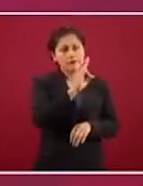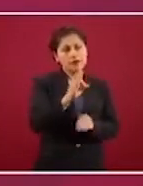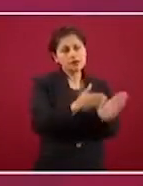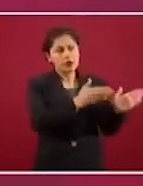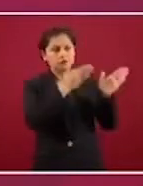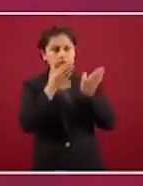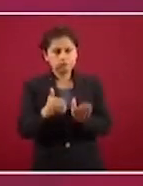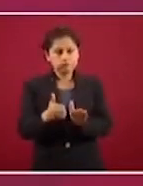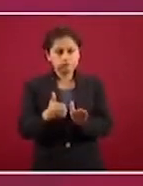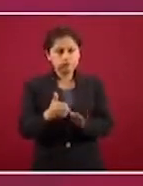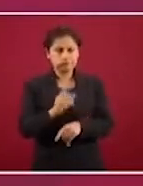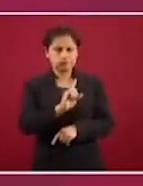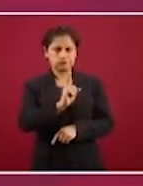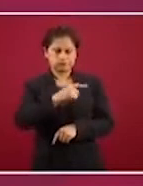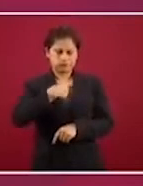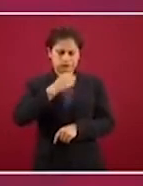Nosotros tenemos capacidad